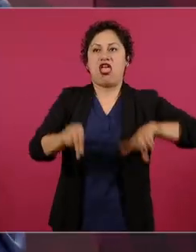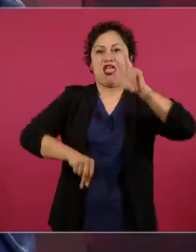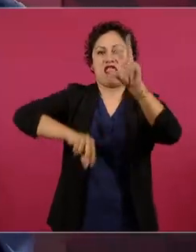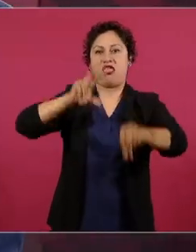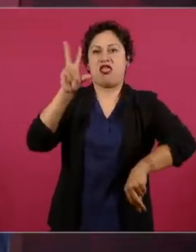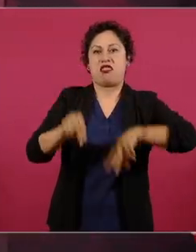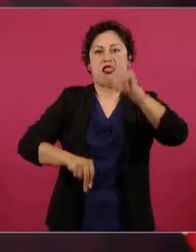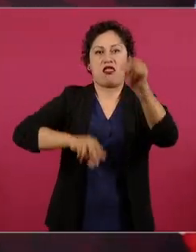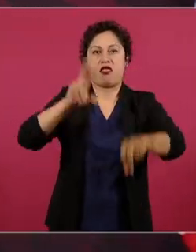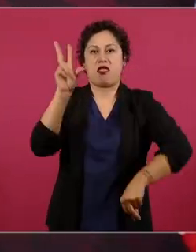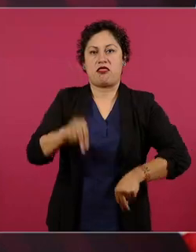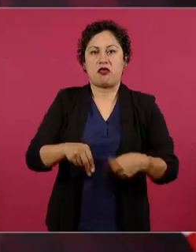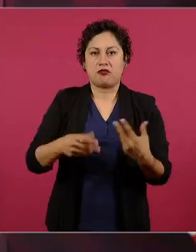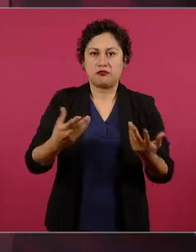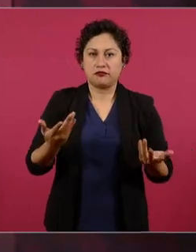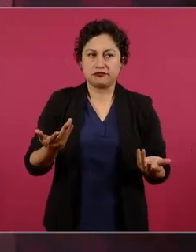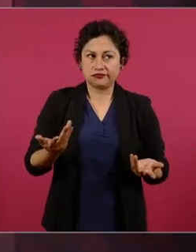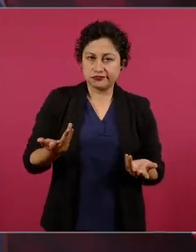con toda